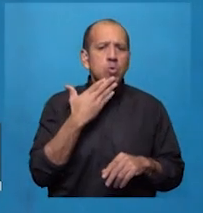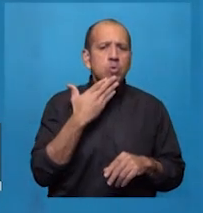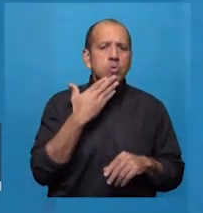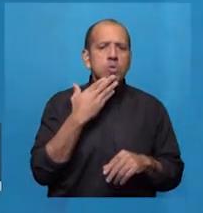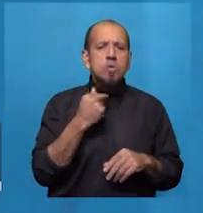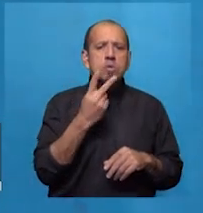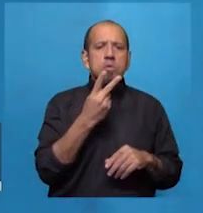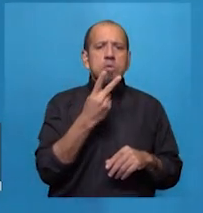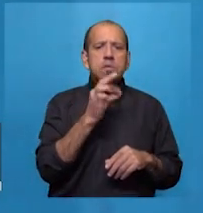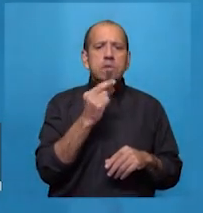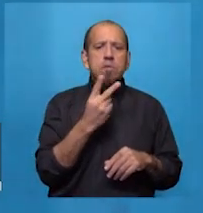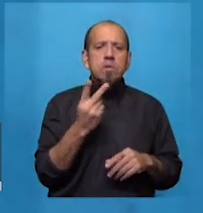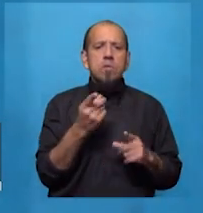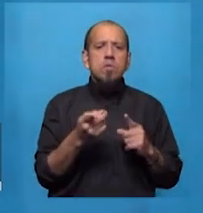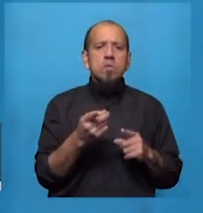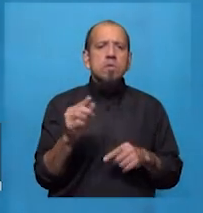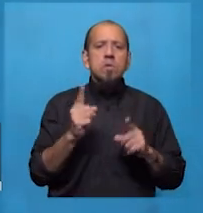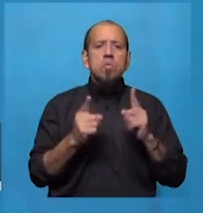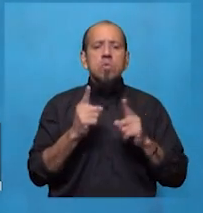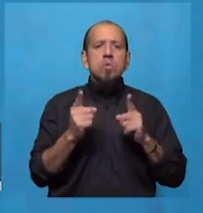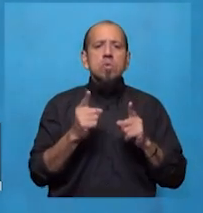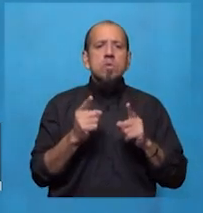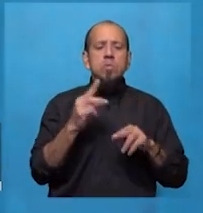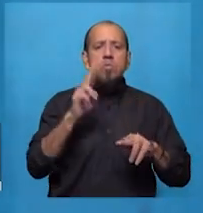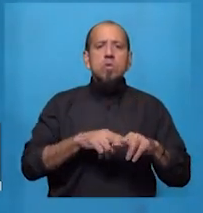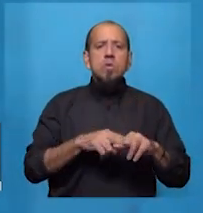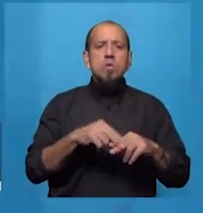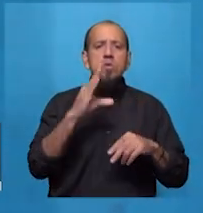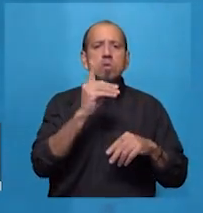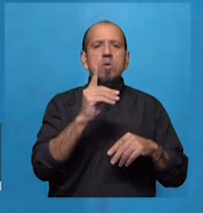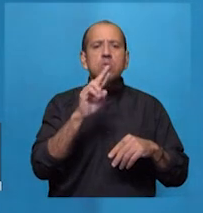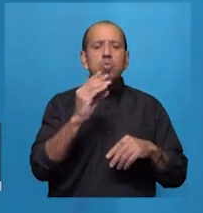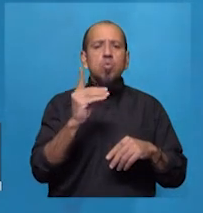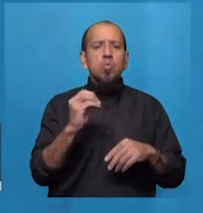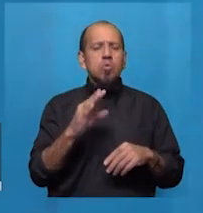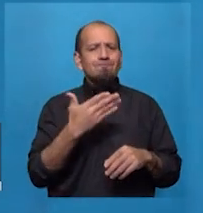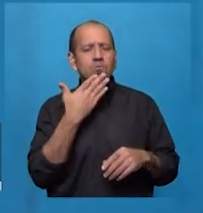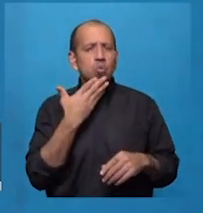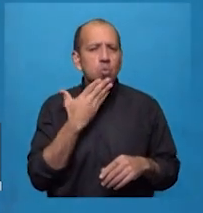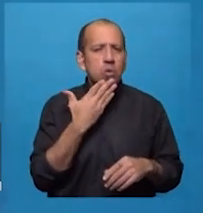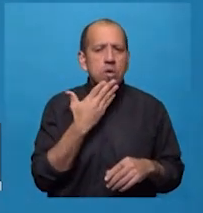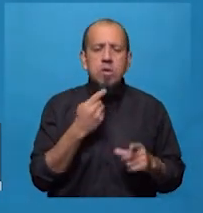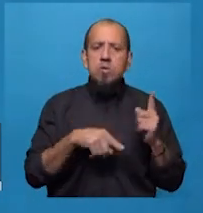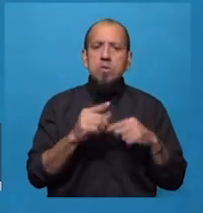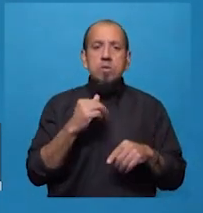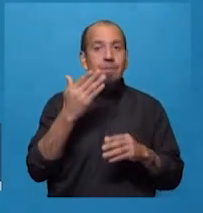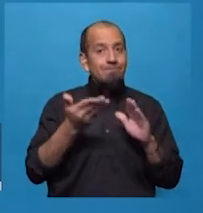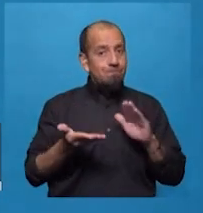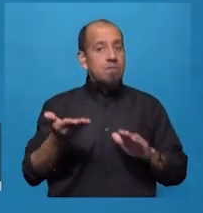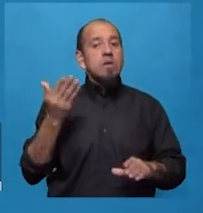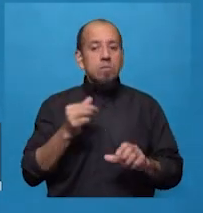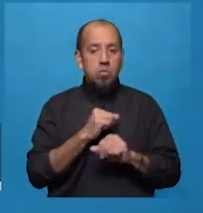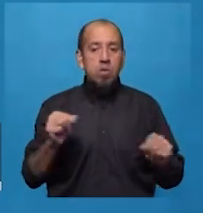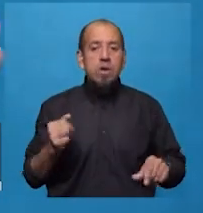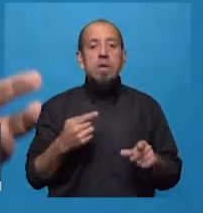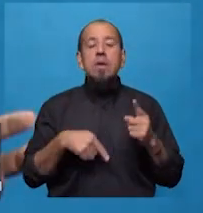2022 seguramente alguna de esas muertes dos también fueron homicidios se entiende entonces de repente estamos hablando de un número mayor ese